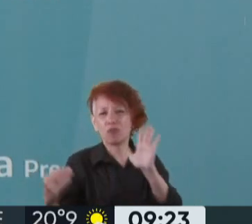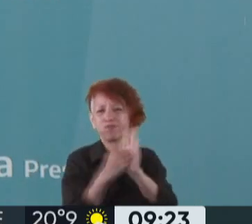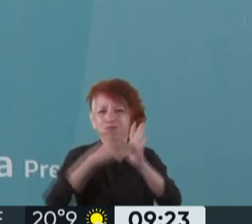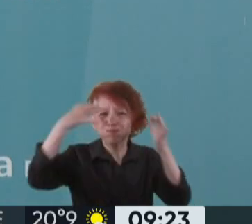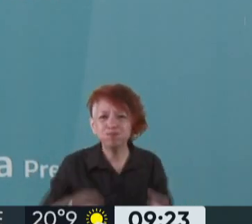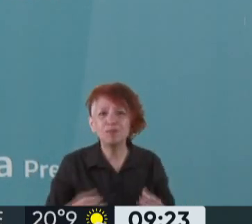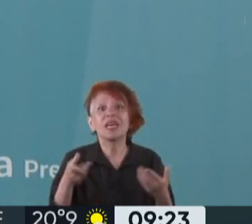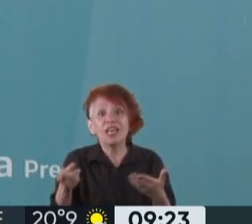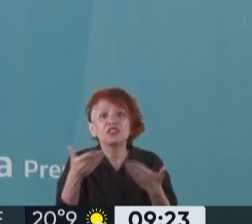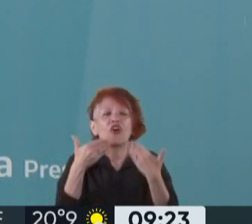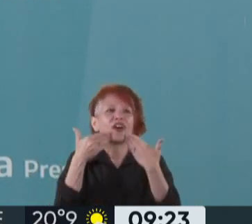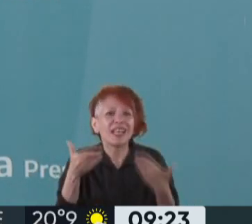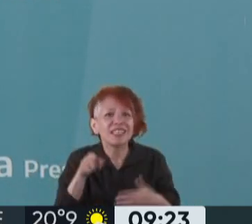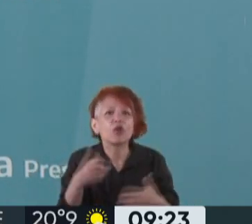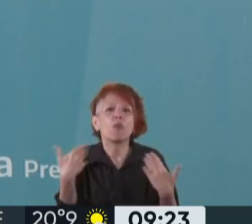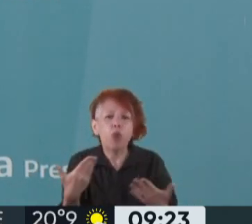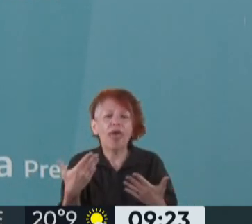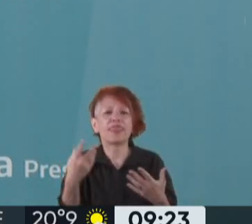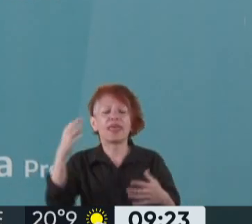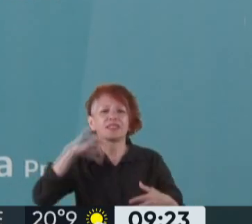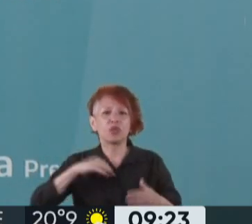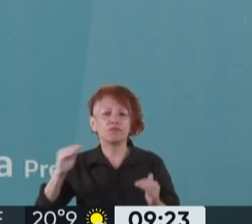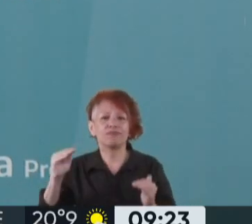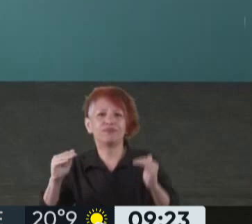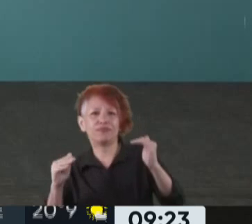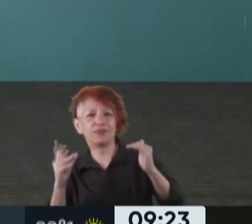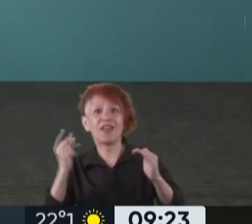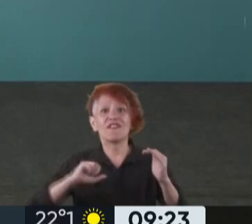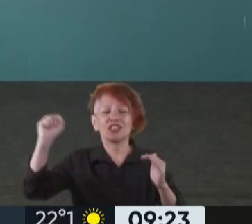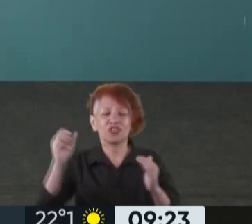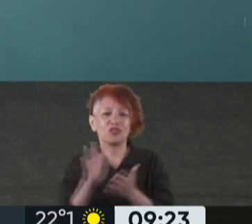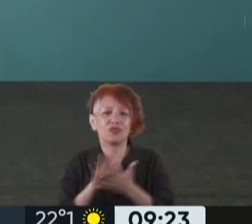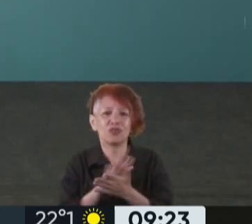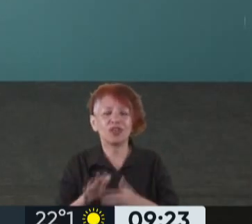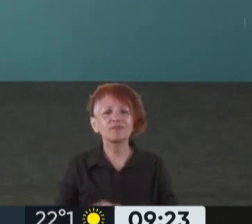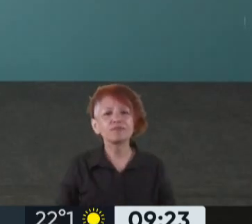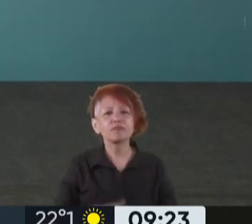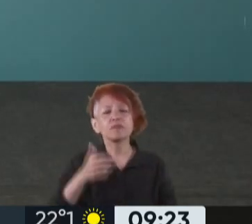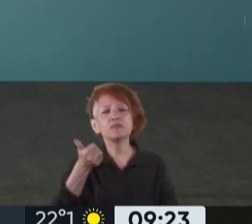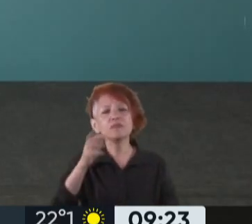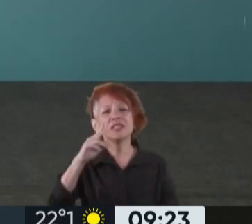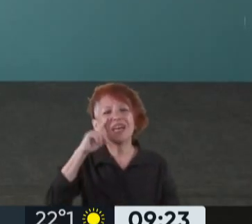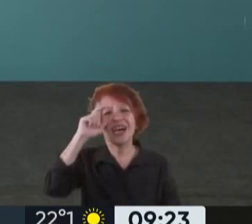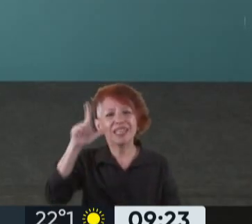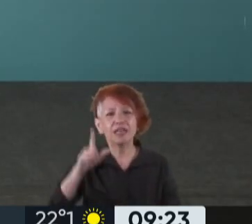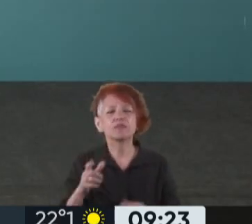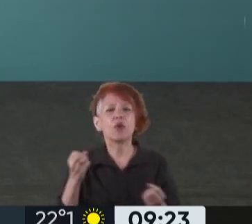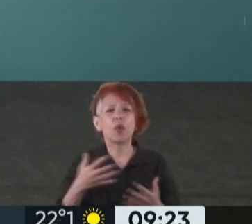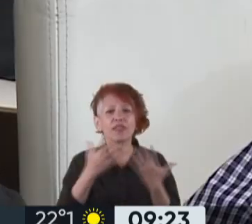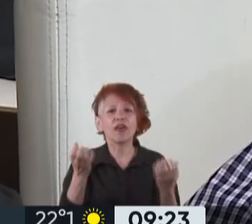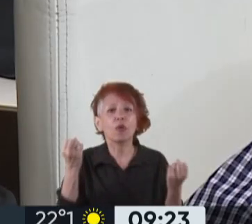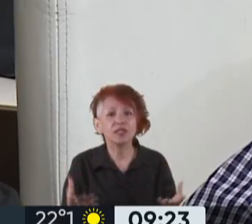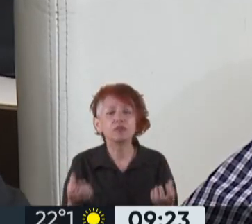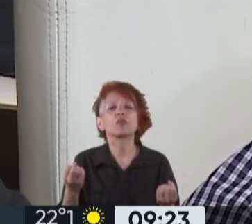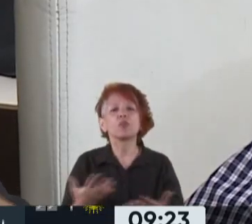permite acceder a las paritarias y con esto ganarle a la inflación. Muchas gracias, Nicolás. Ariel Rodríguez, Cadena 3. Buen día, Ariel. ¿Cómo le va, Gabriela?